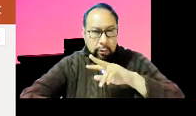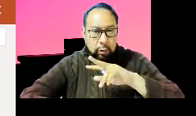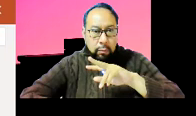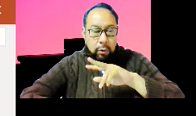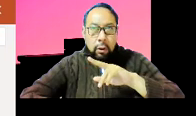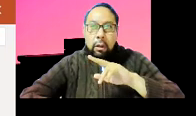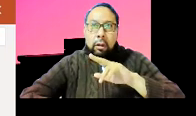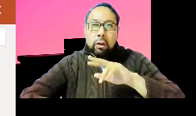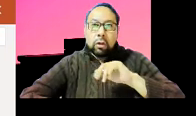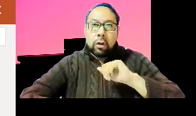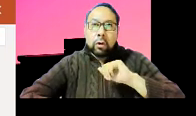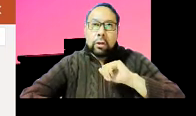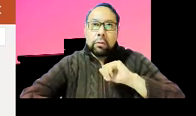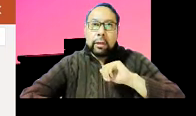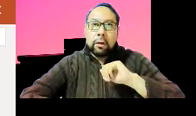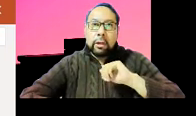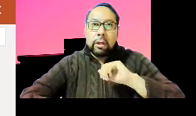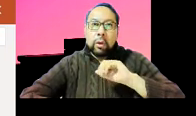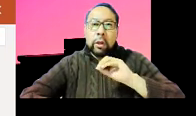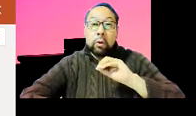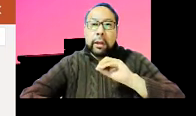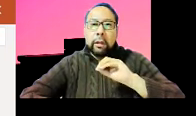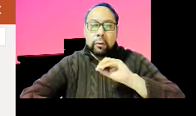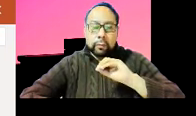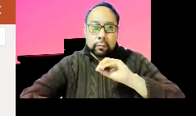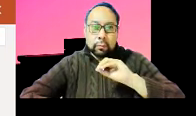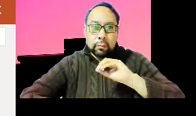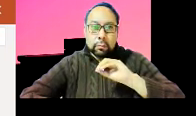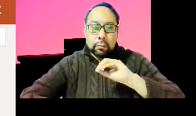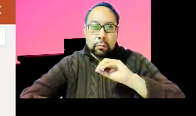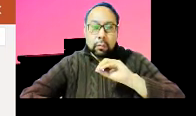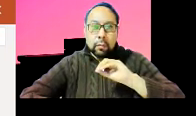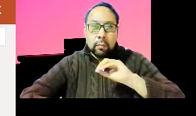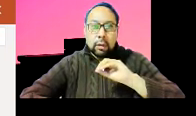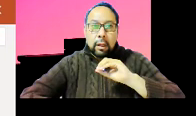rojizos, digo tonos rojizos, me quiero decir un azul marino.